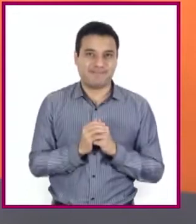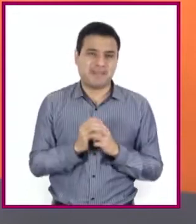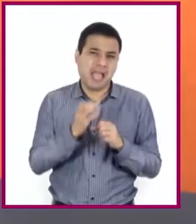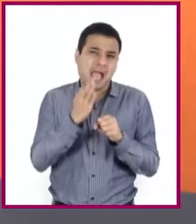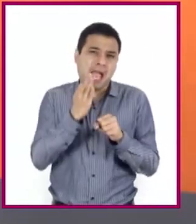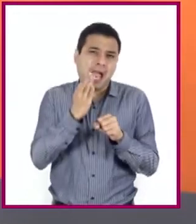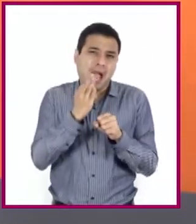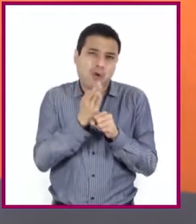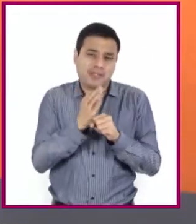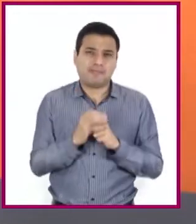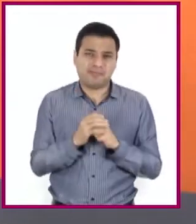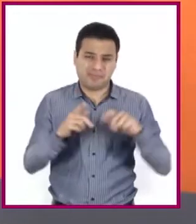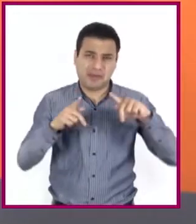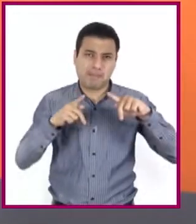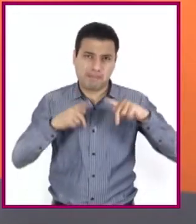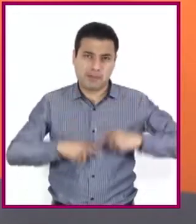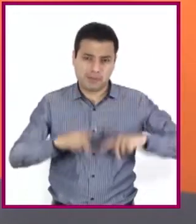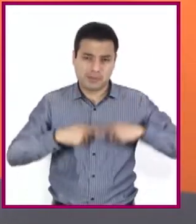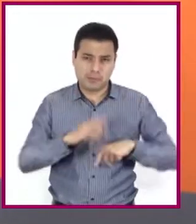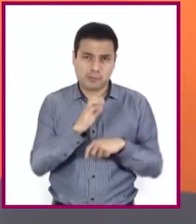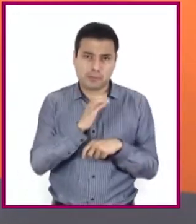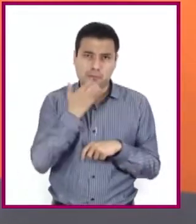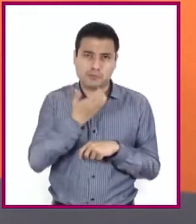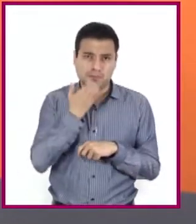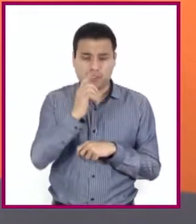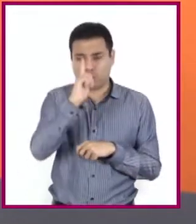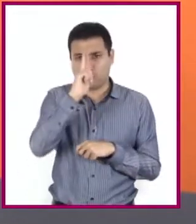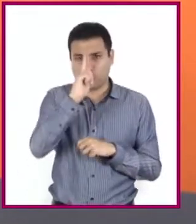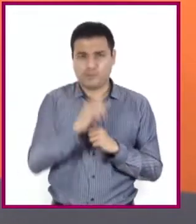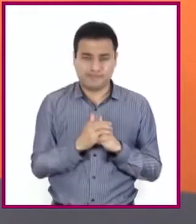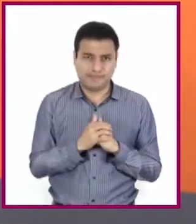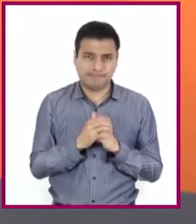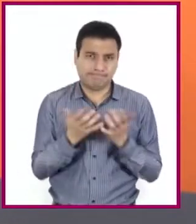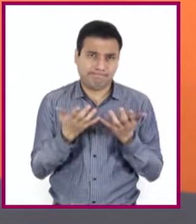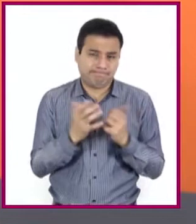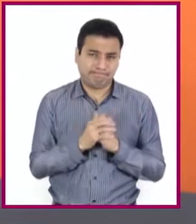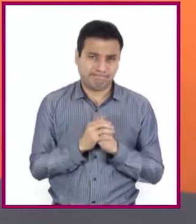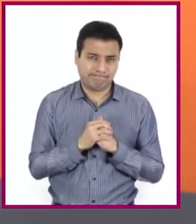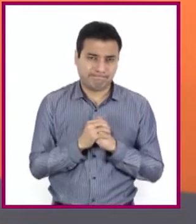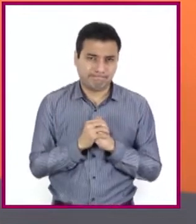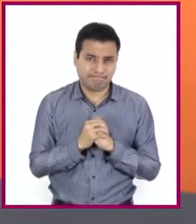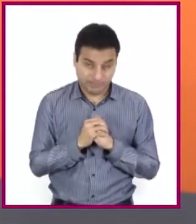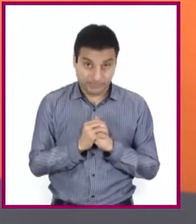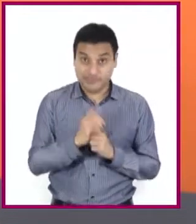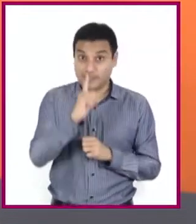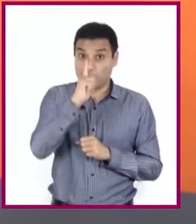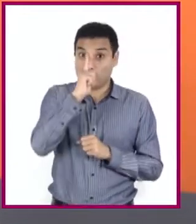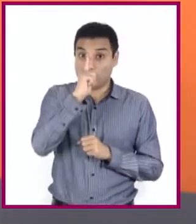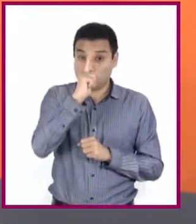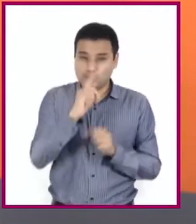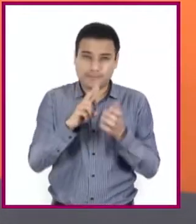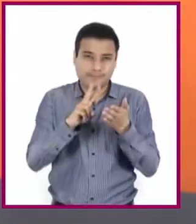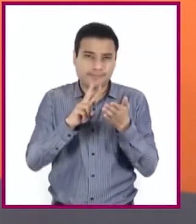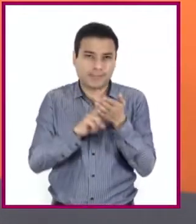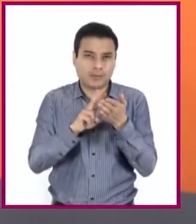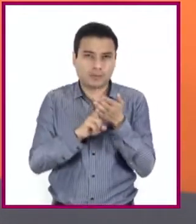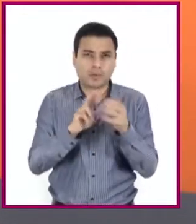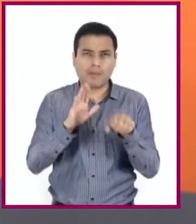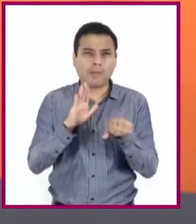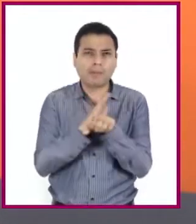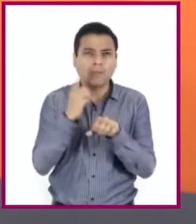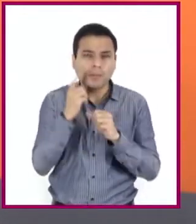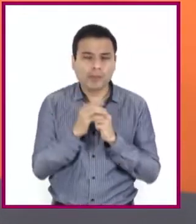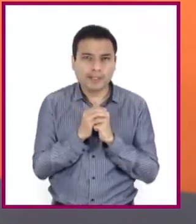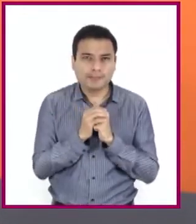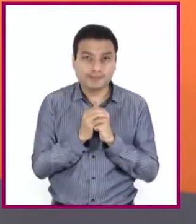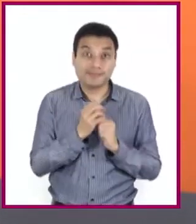día, el consumo de energía eléctrica es una necesidad indispensable. La importancia de la electricidad está en que es una de las